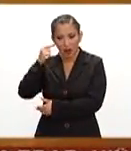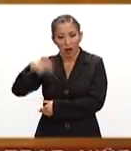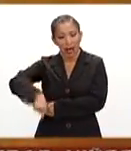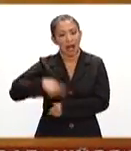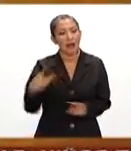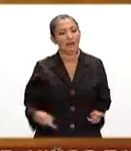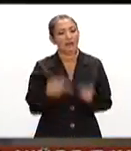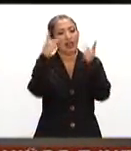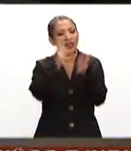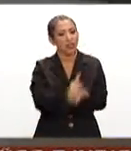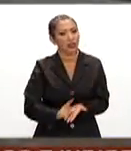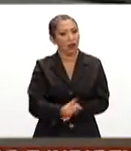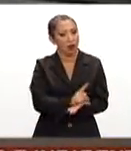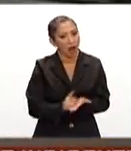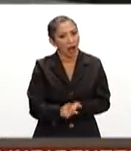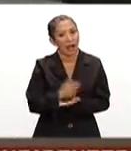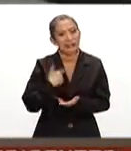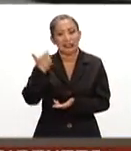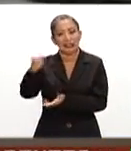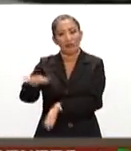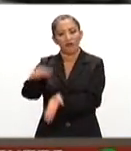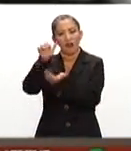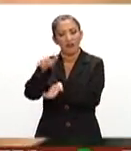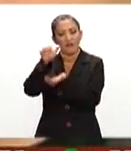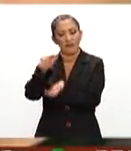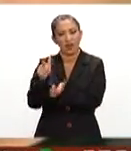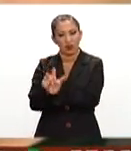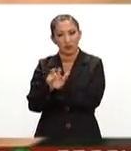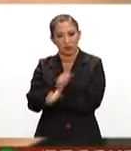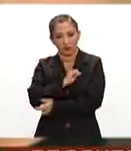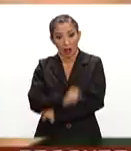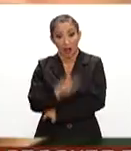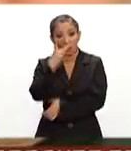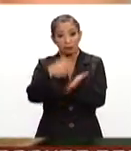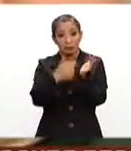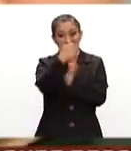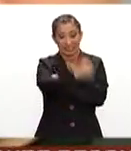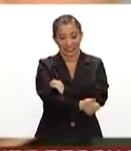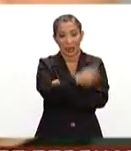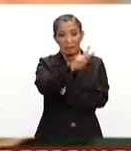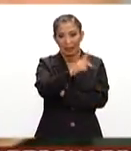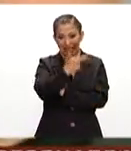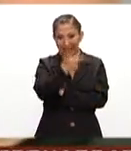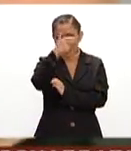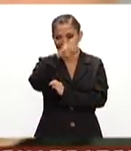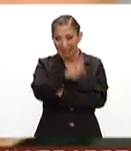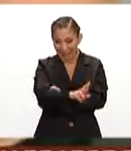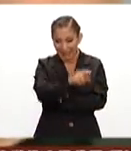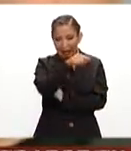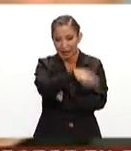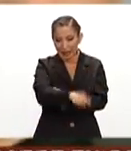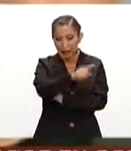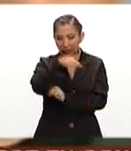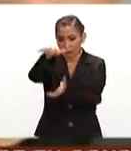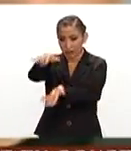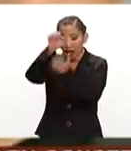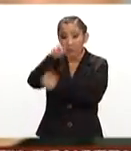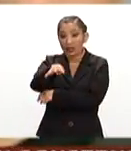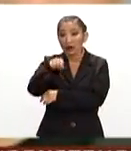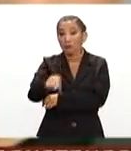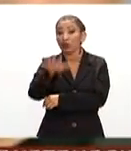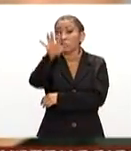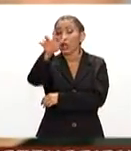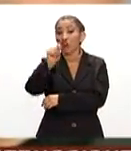el tráfico de metanfetaminas y lavado de dinero. En 2006, la Procuraduría General de la República decomisó